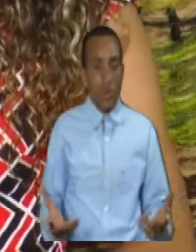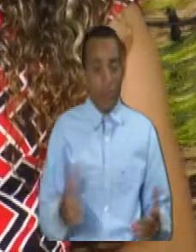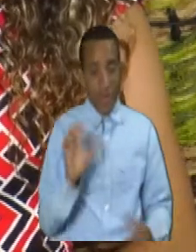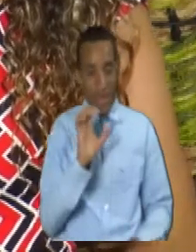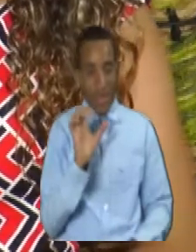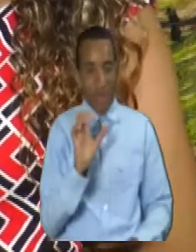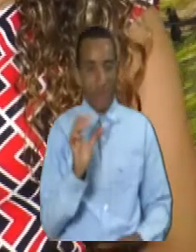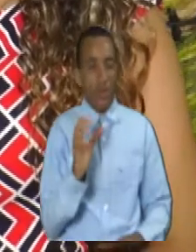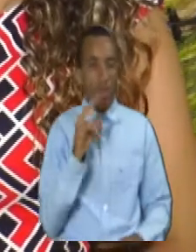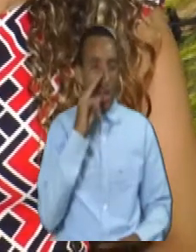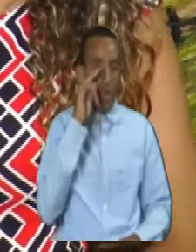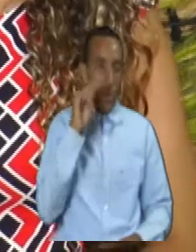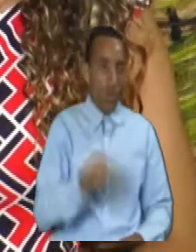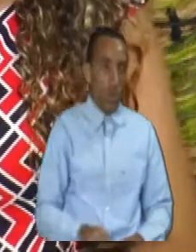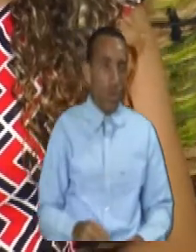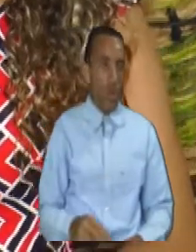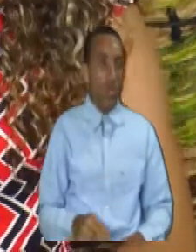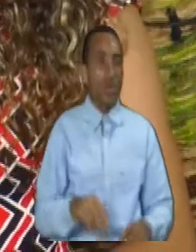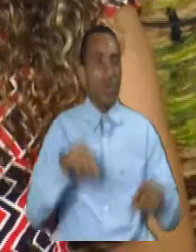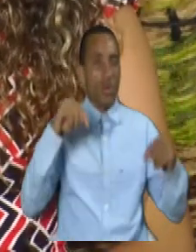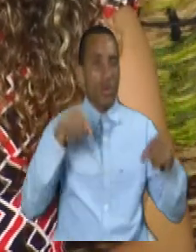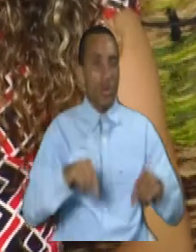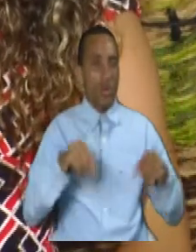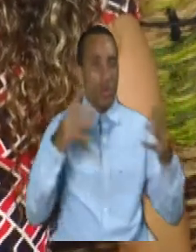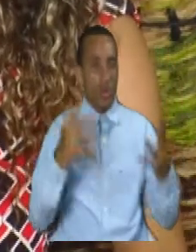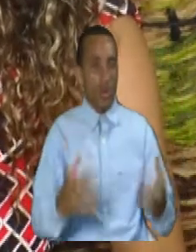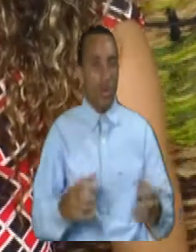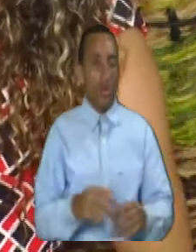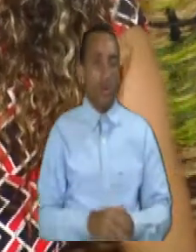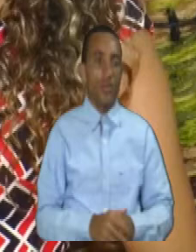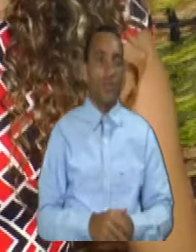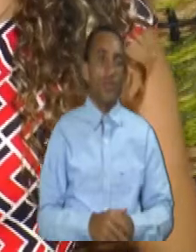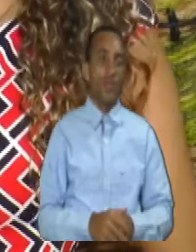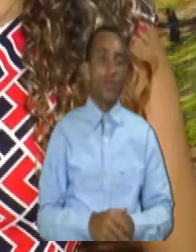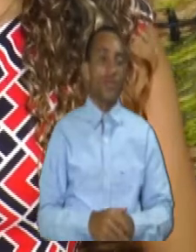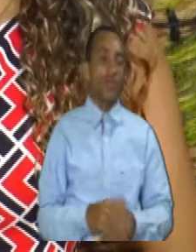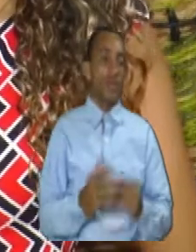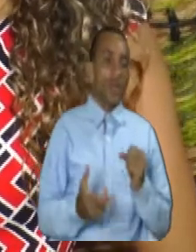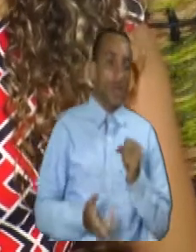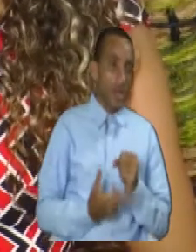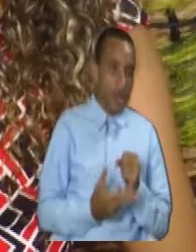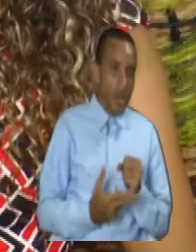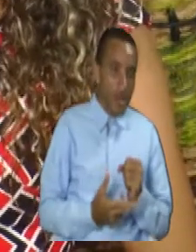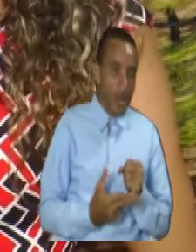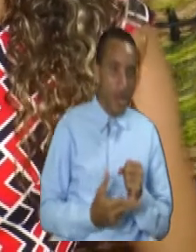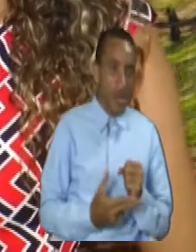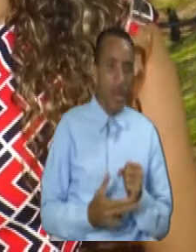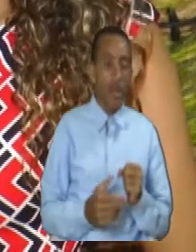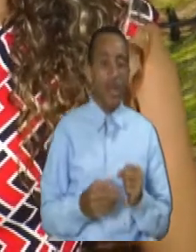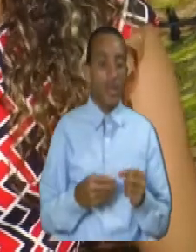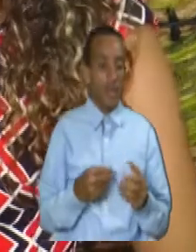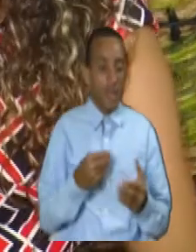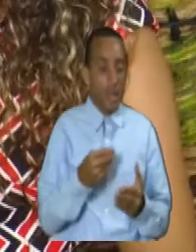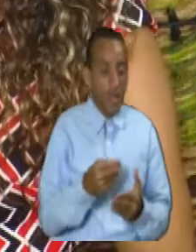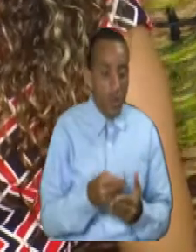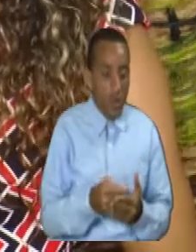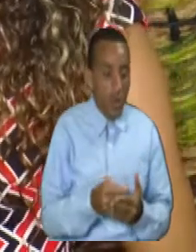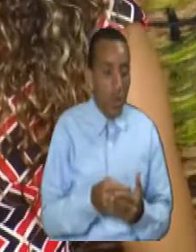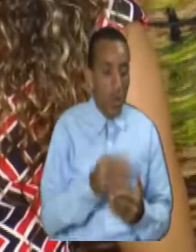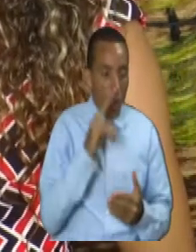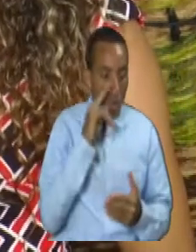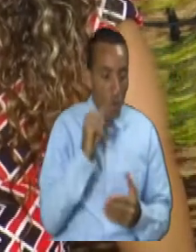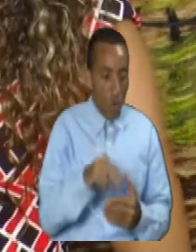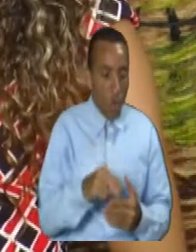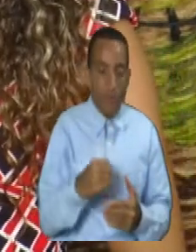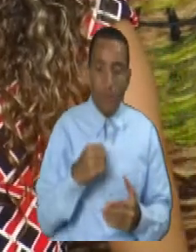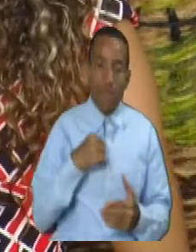quiero viajar con toda mi familia, pero quiero hacerlo ahorrando, porque es que no tengo para que en junio llegue y decir, mire, aquí están las platas de mis